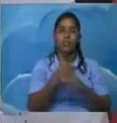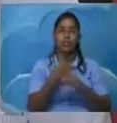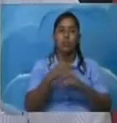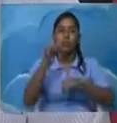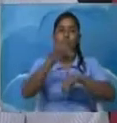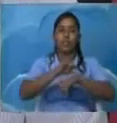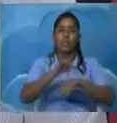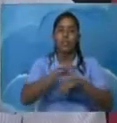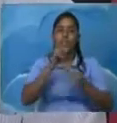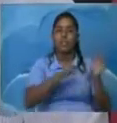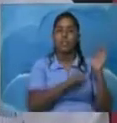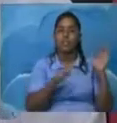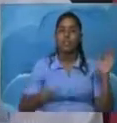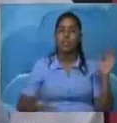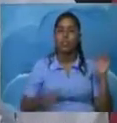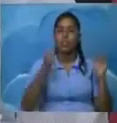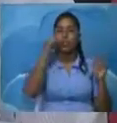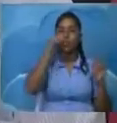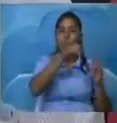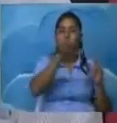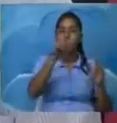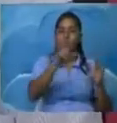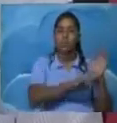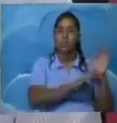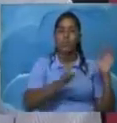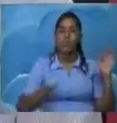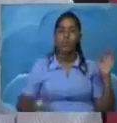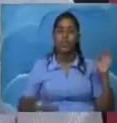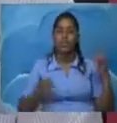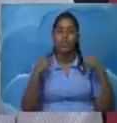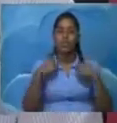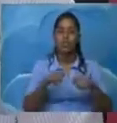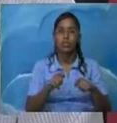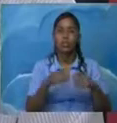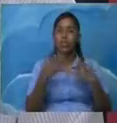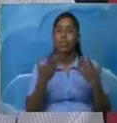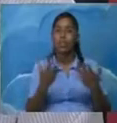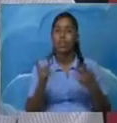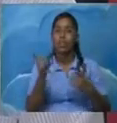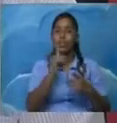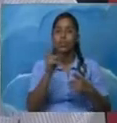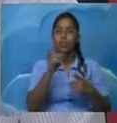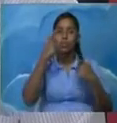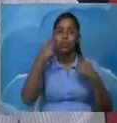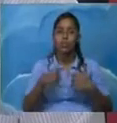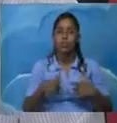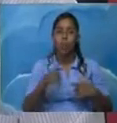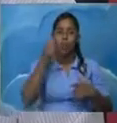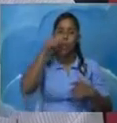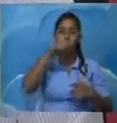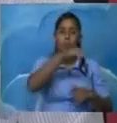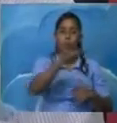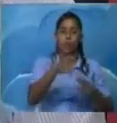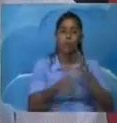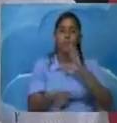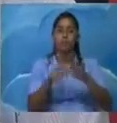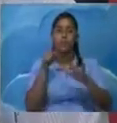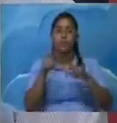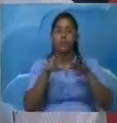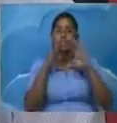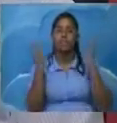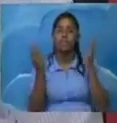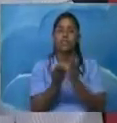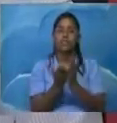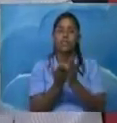Señor, como pueblo de Cristo, considerando que no somos un pueblo más en esta